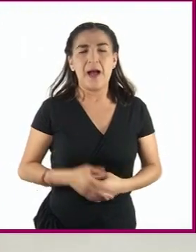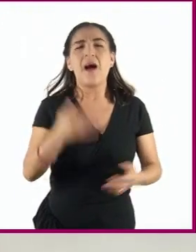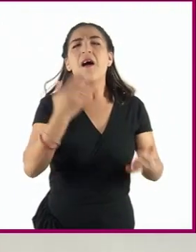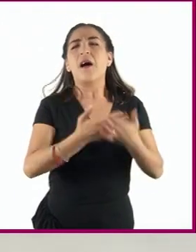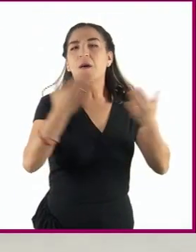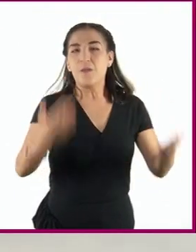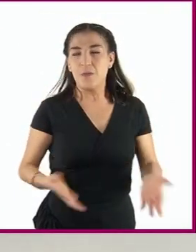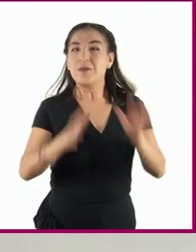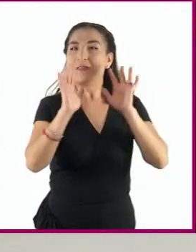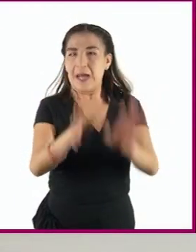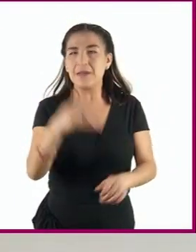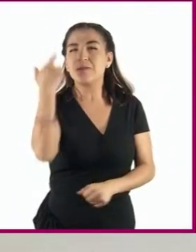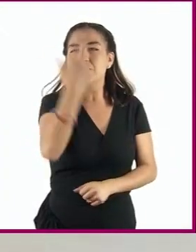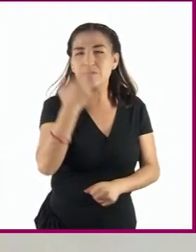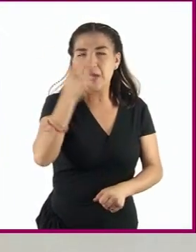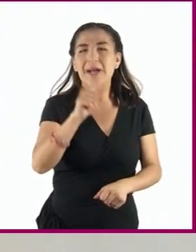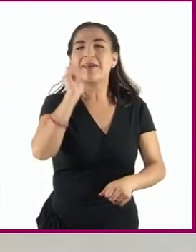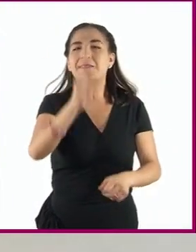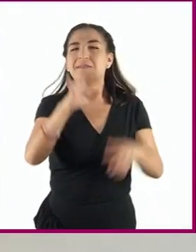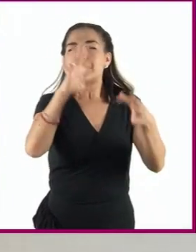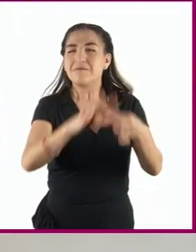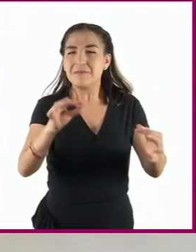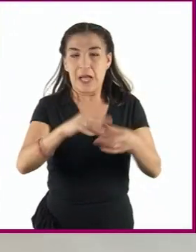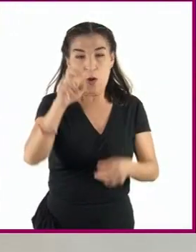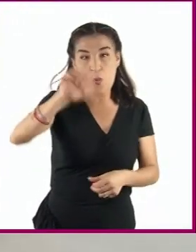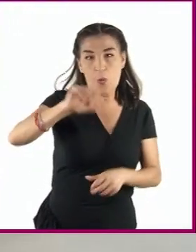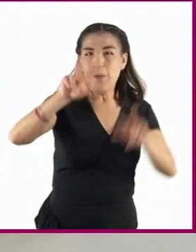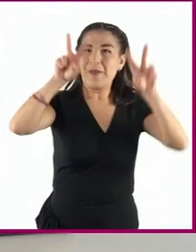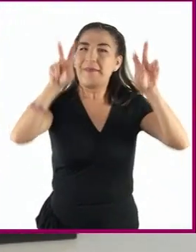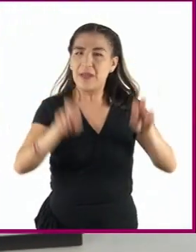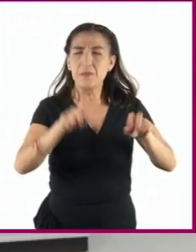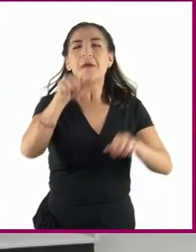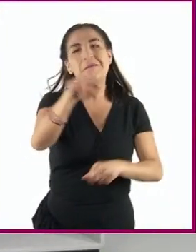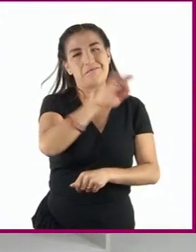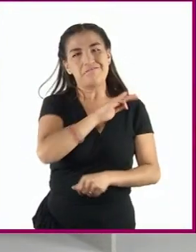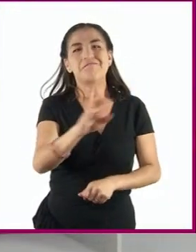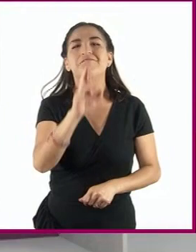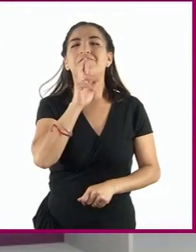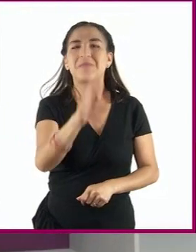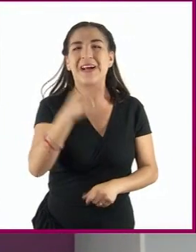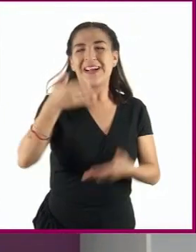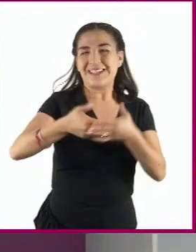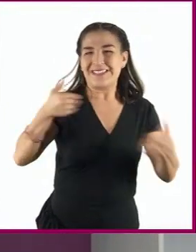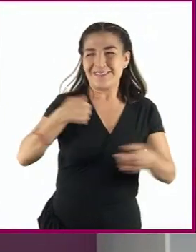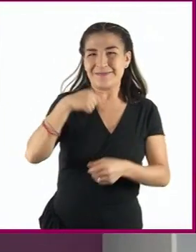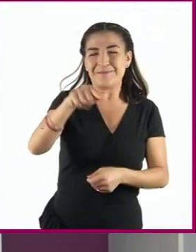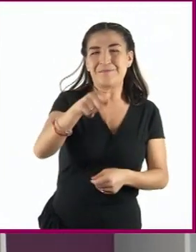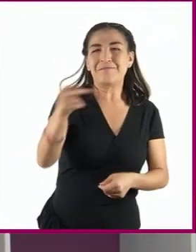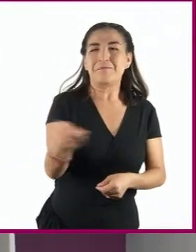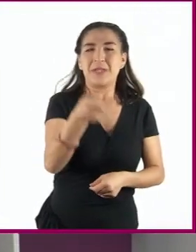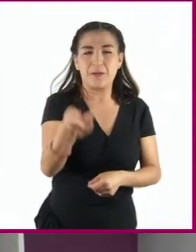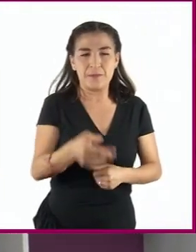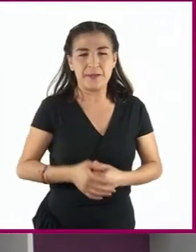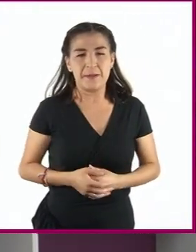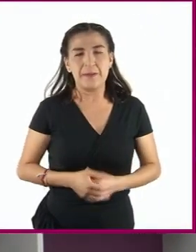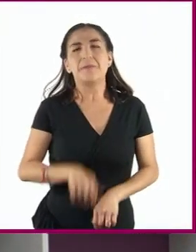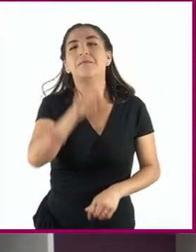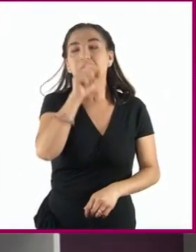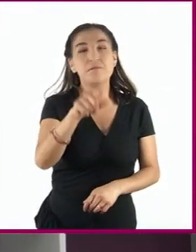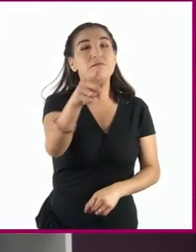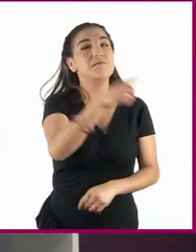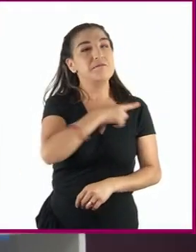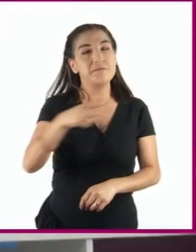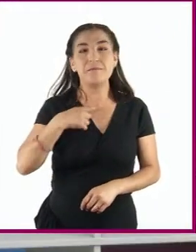Ahora que hemos analizado a profundidad el tema, podemos dar respuesta a las preguntas iniciales. Por otra parte, no